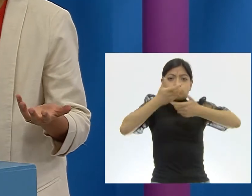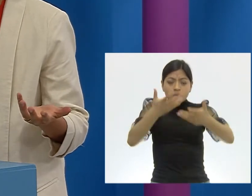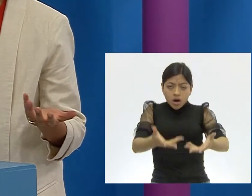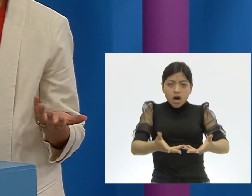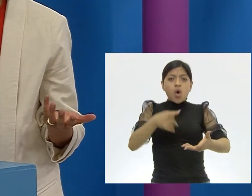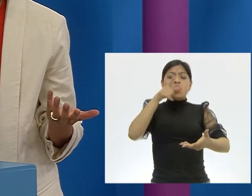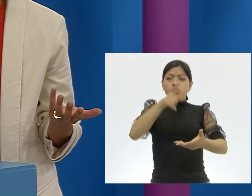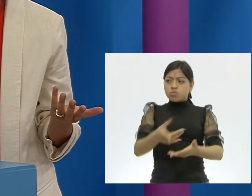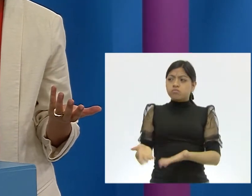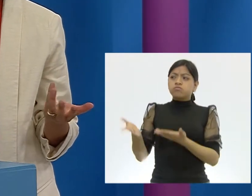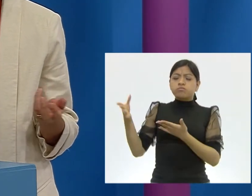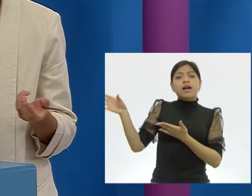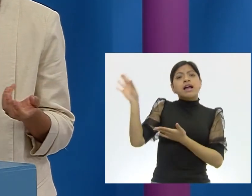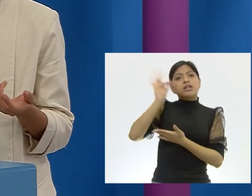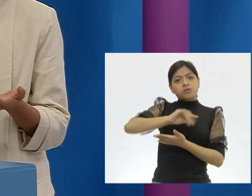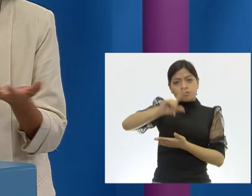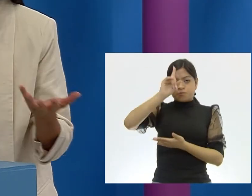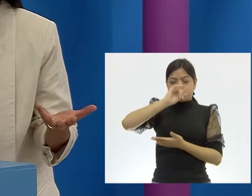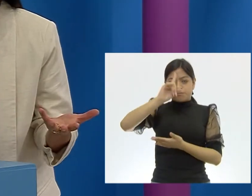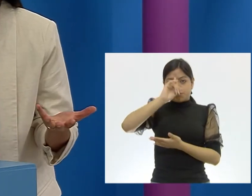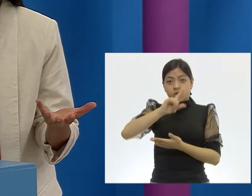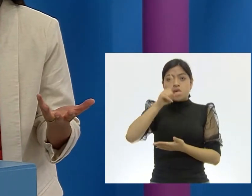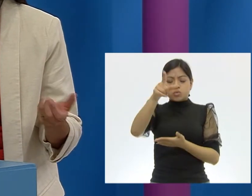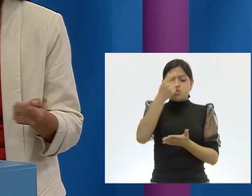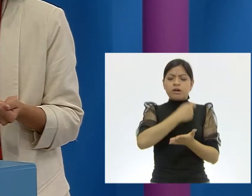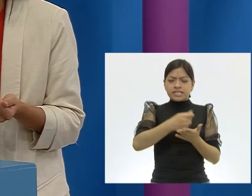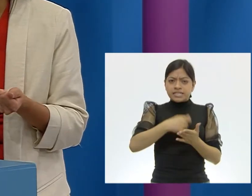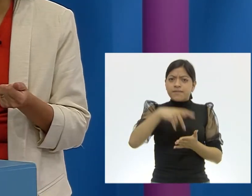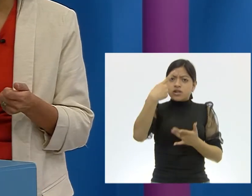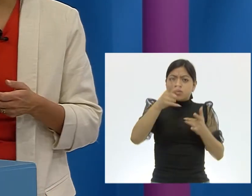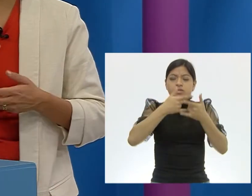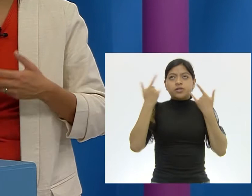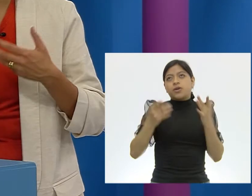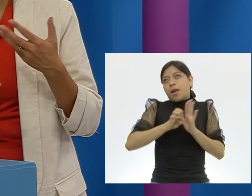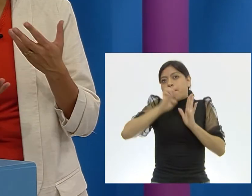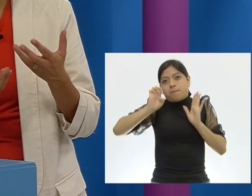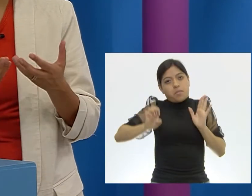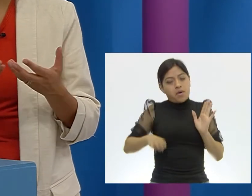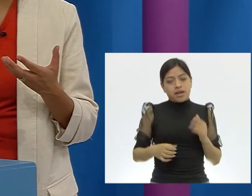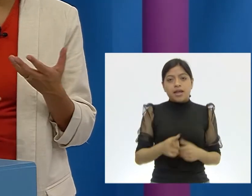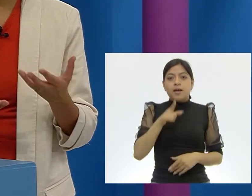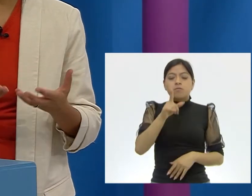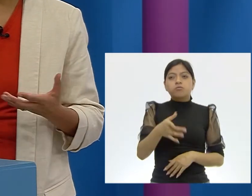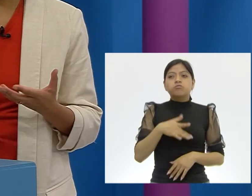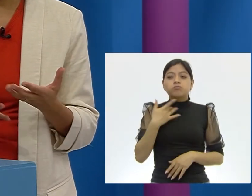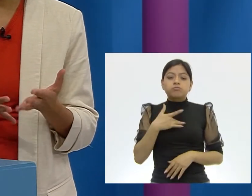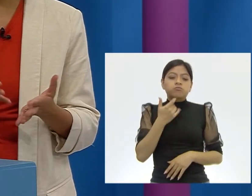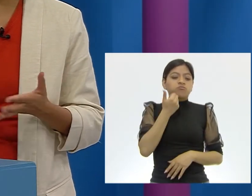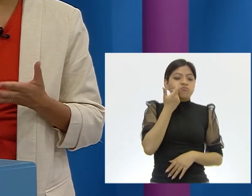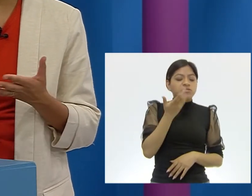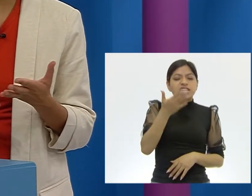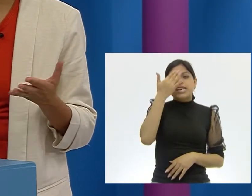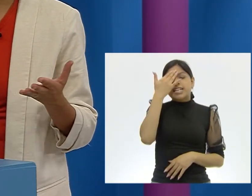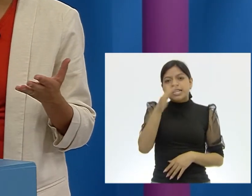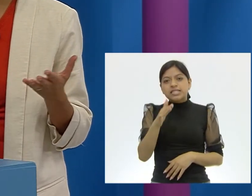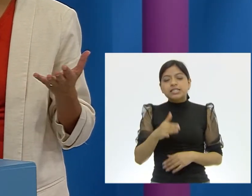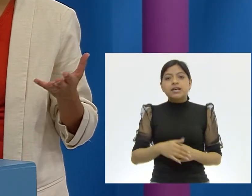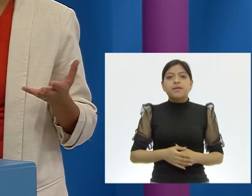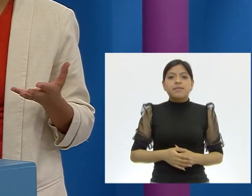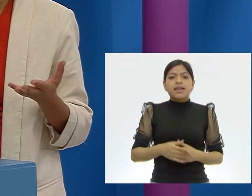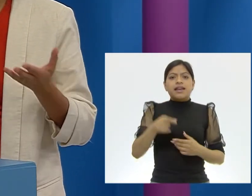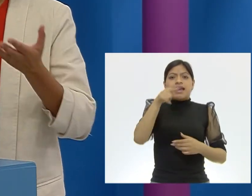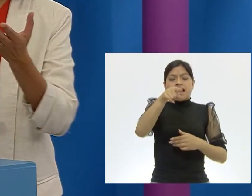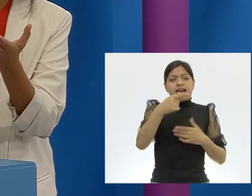tomen este consejo que les dan y escríbanlo. Por ejemplo, si tienen alguna curiosidad de saber cómo se ve una obra